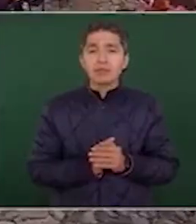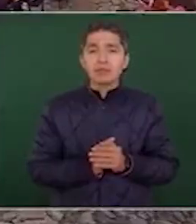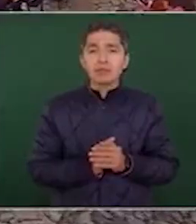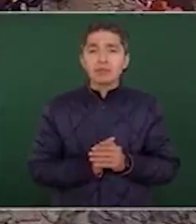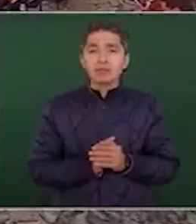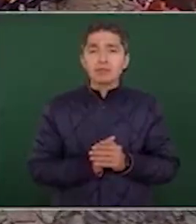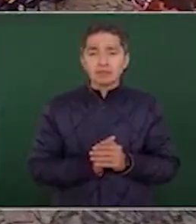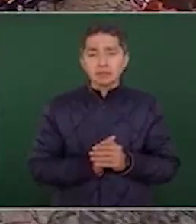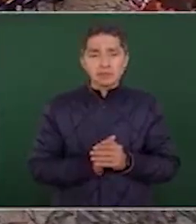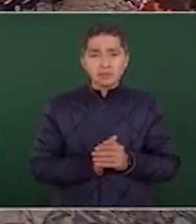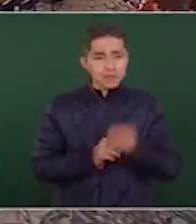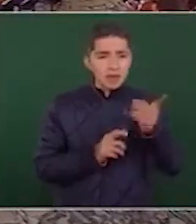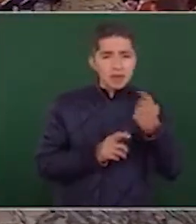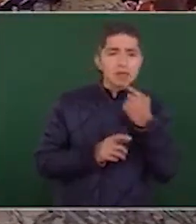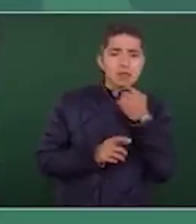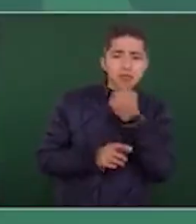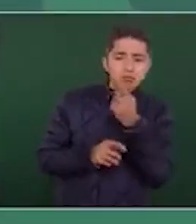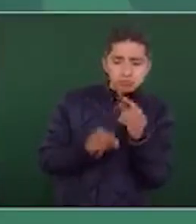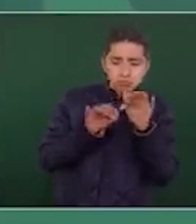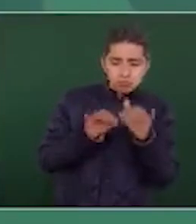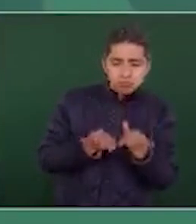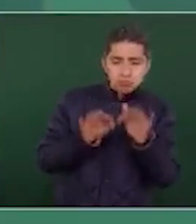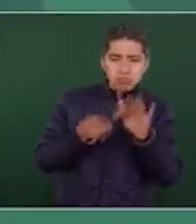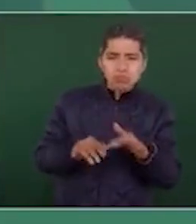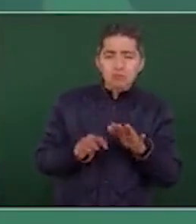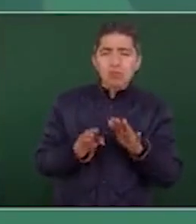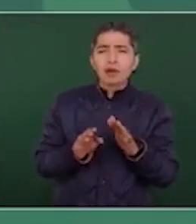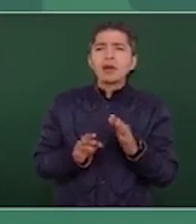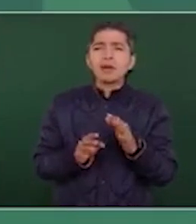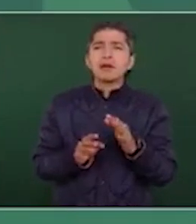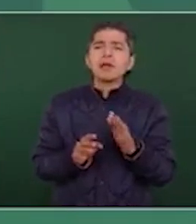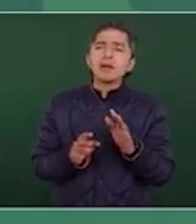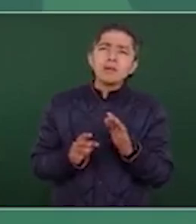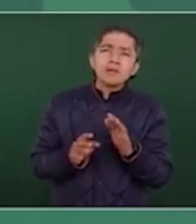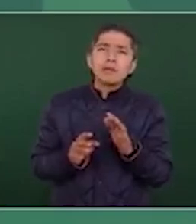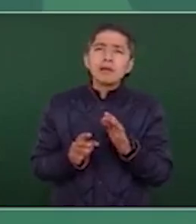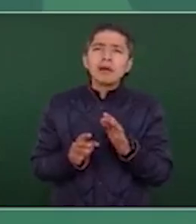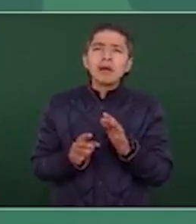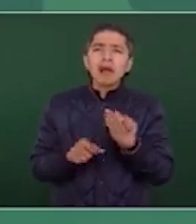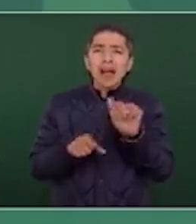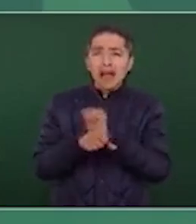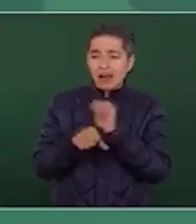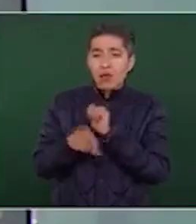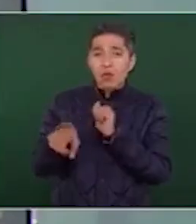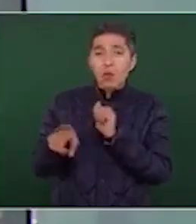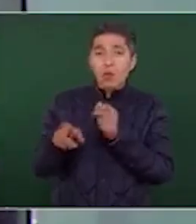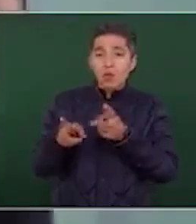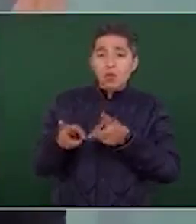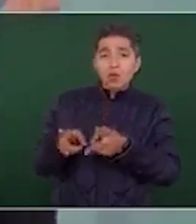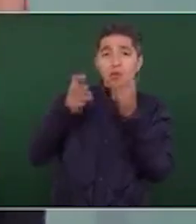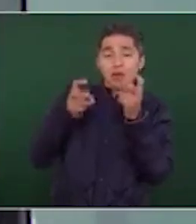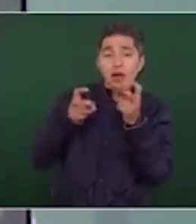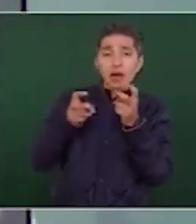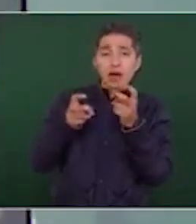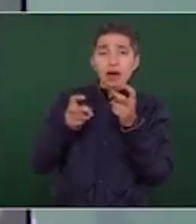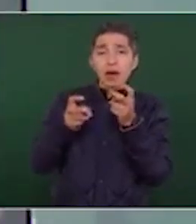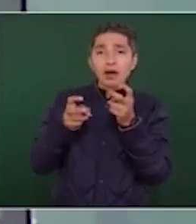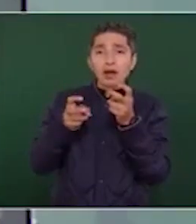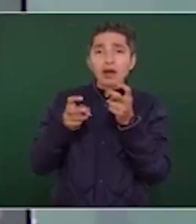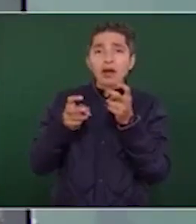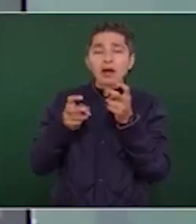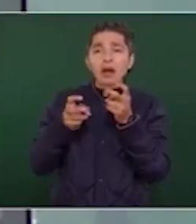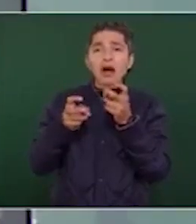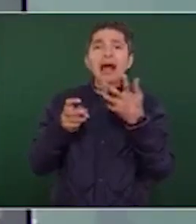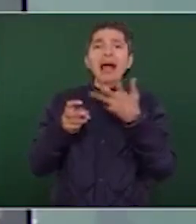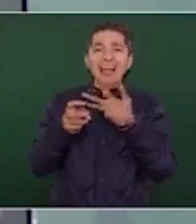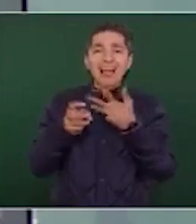en sus declaraciones que era un carro robado. Pasan un arco que